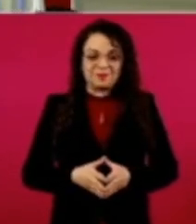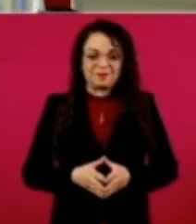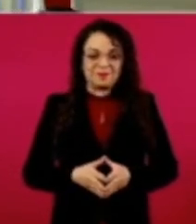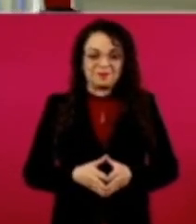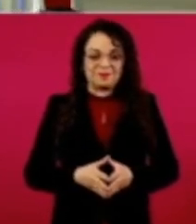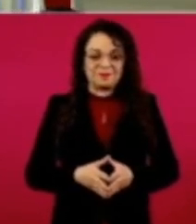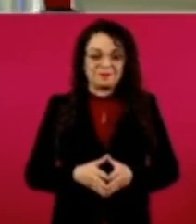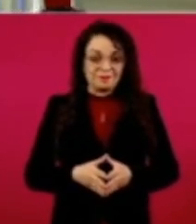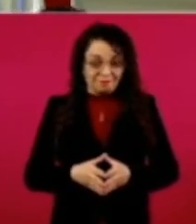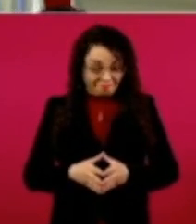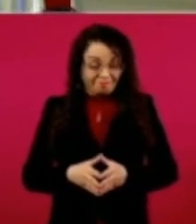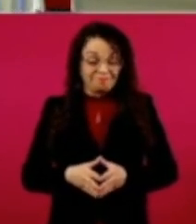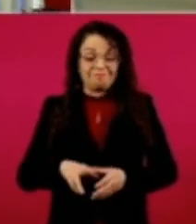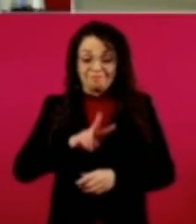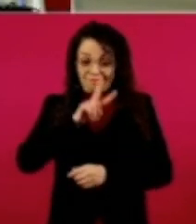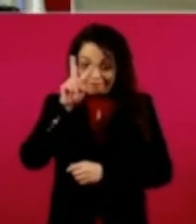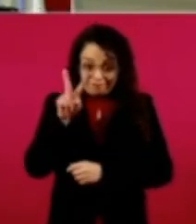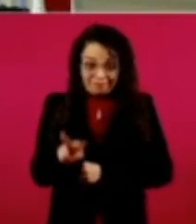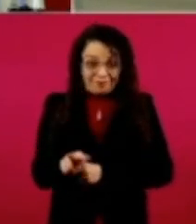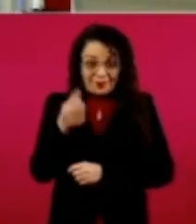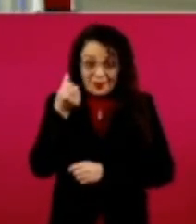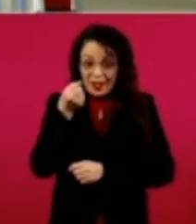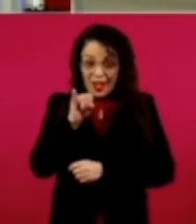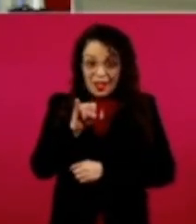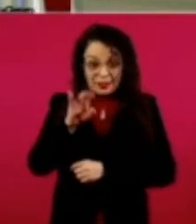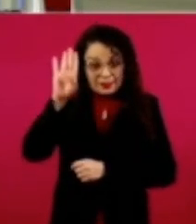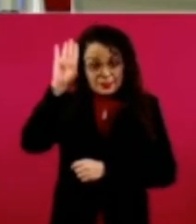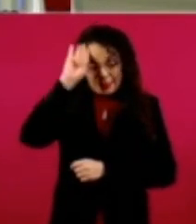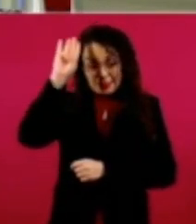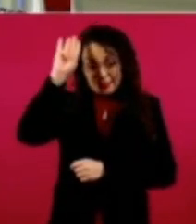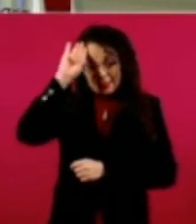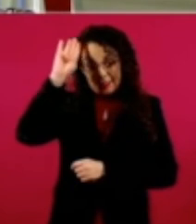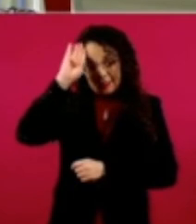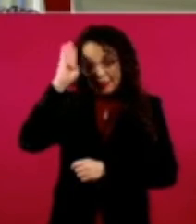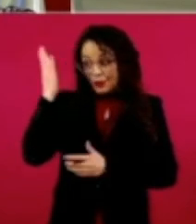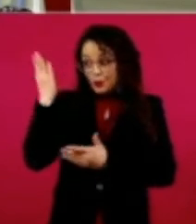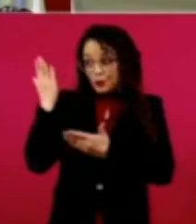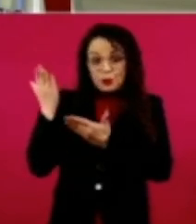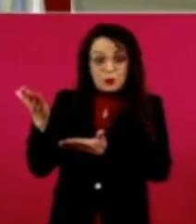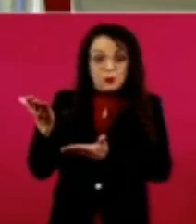Porque hasta allá llegan. ¿Sí?